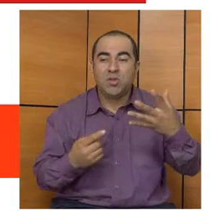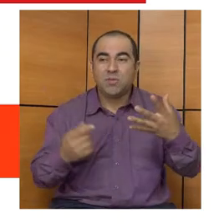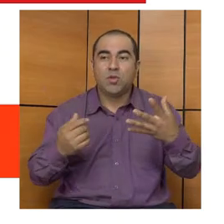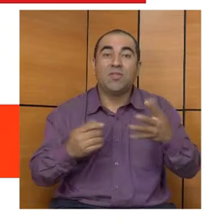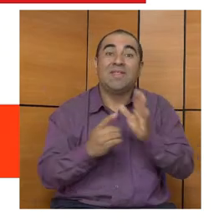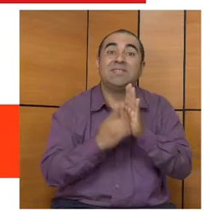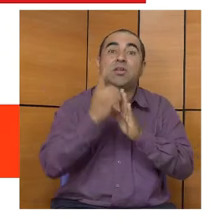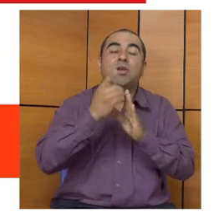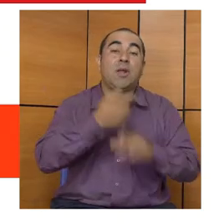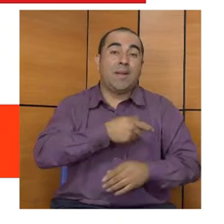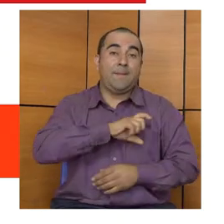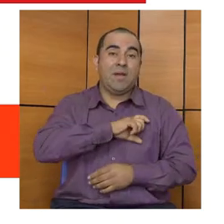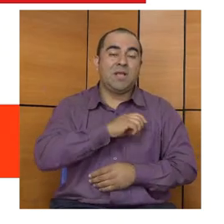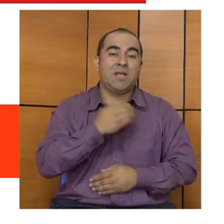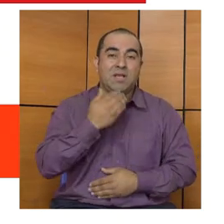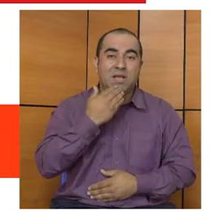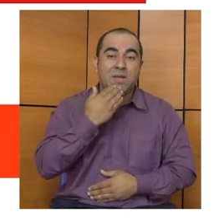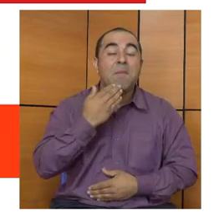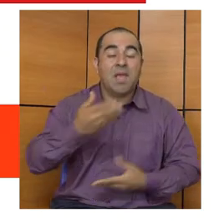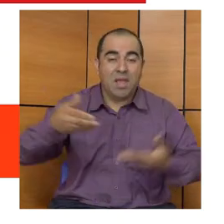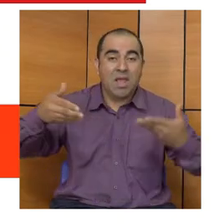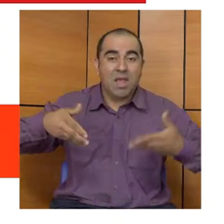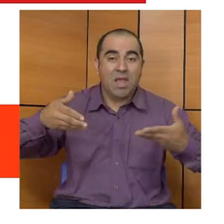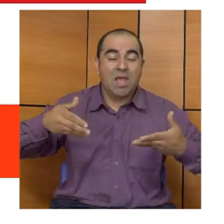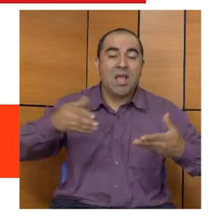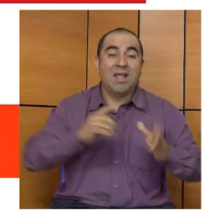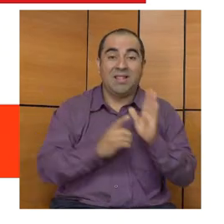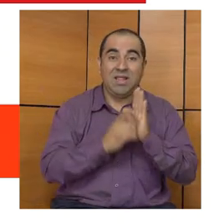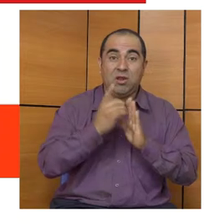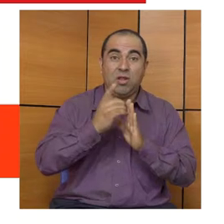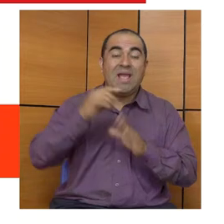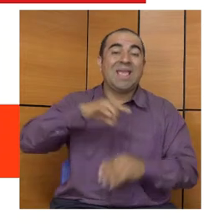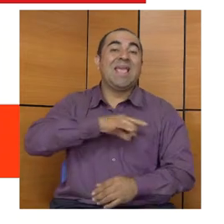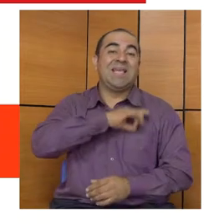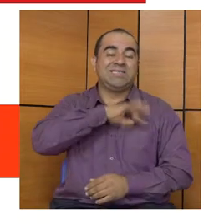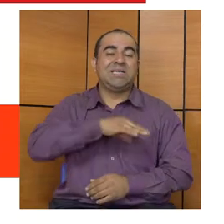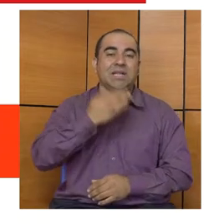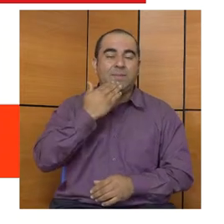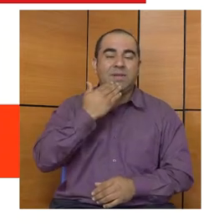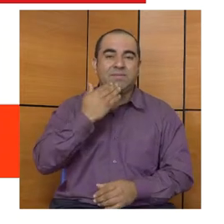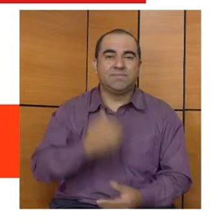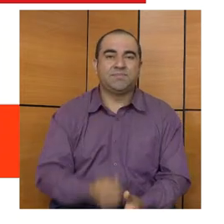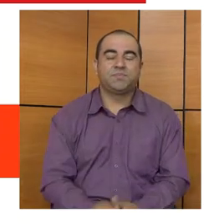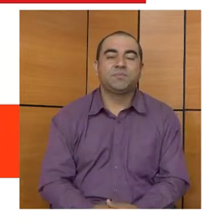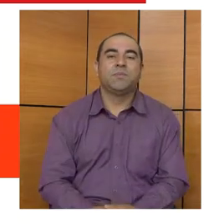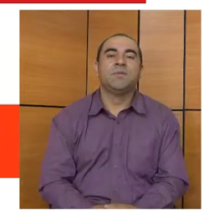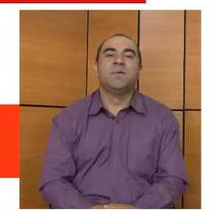en España y el que nos trae aquí desarrollado en Chile, ¿no? En Fondesit.